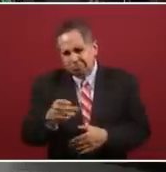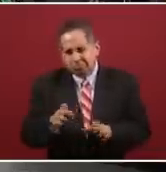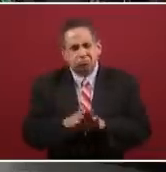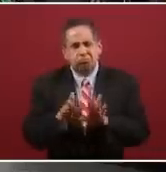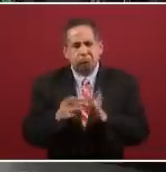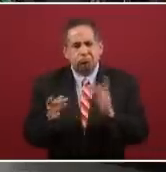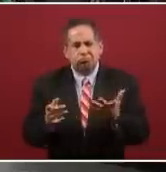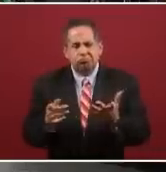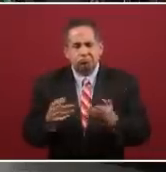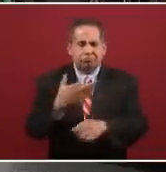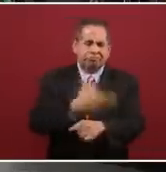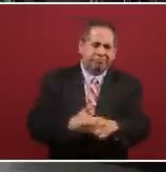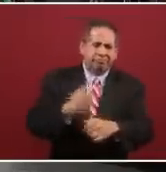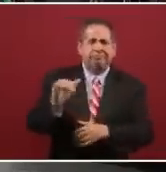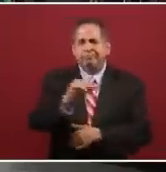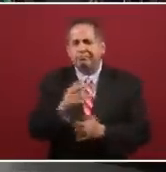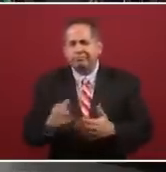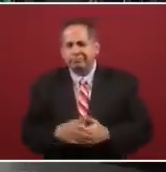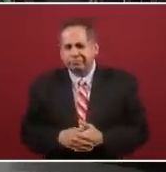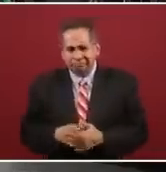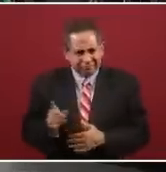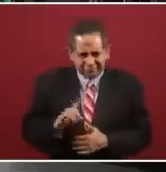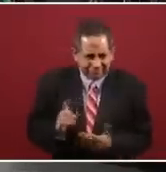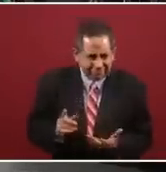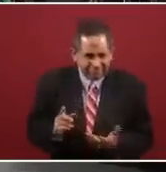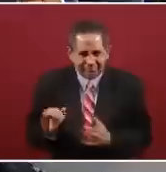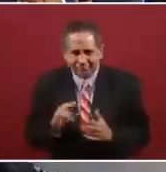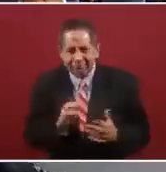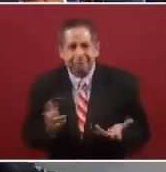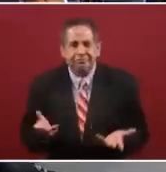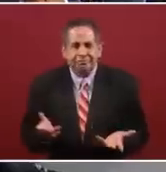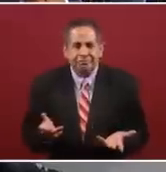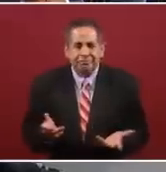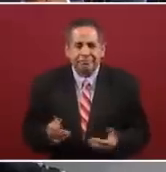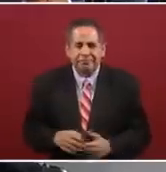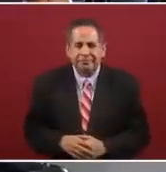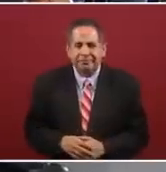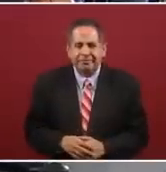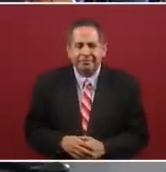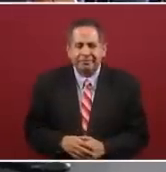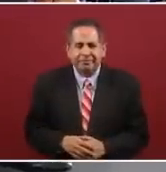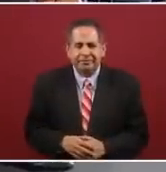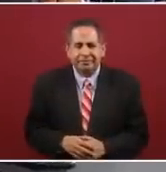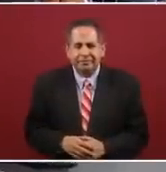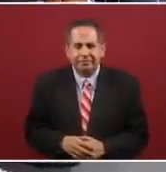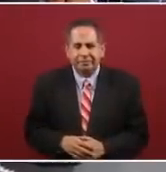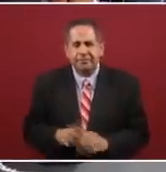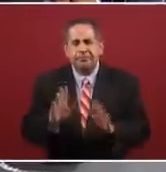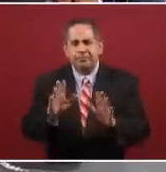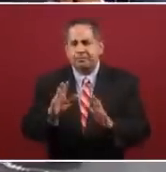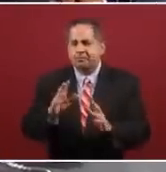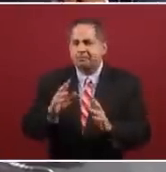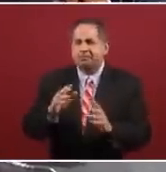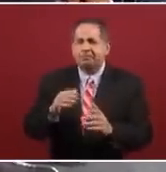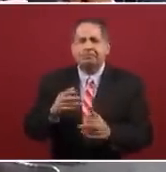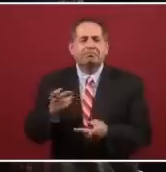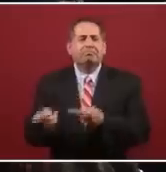el acto. No, ¿verdad? Vamos a hacer una consulta.